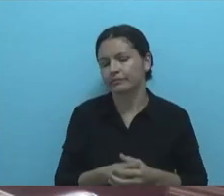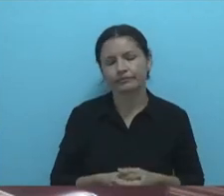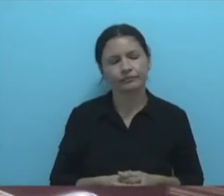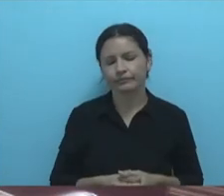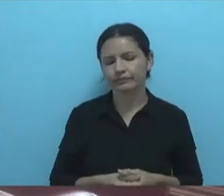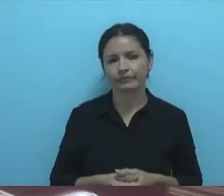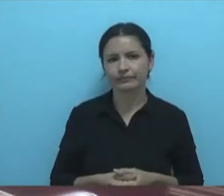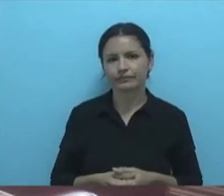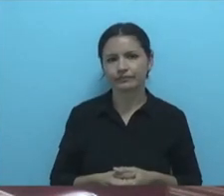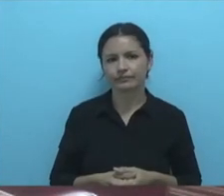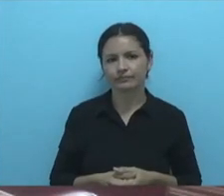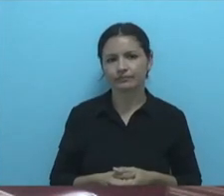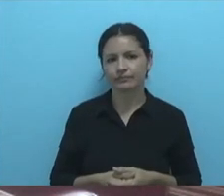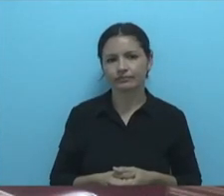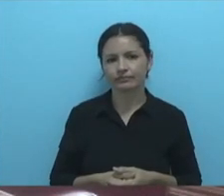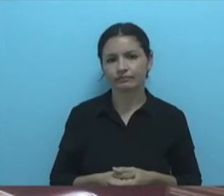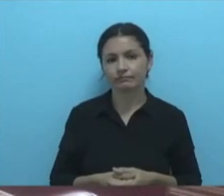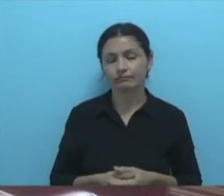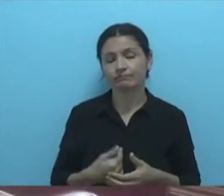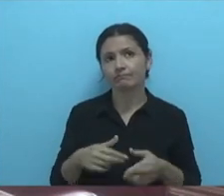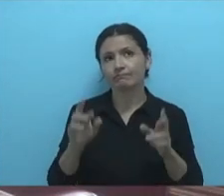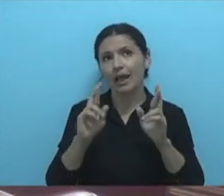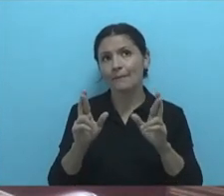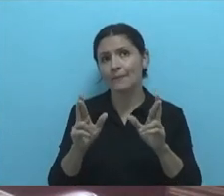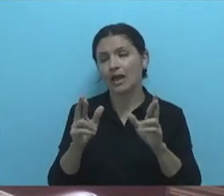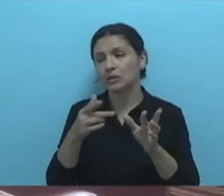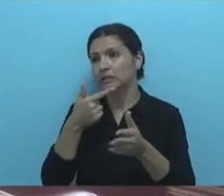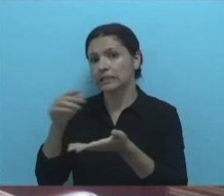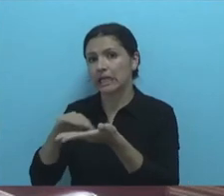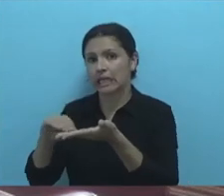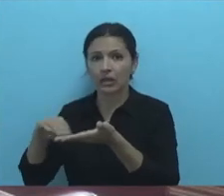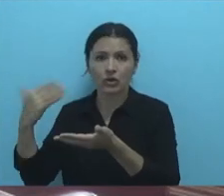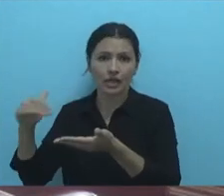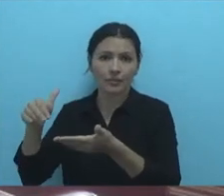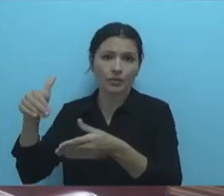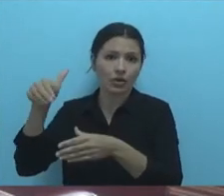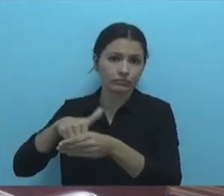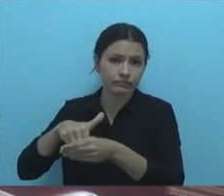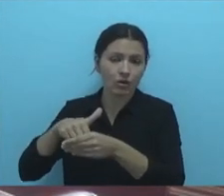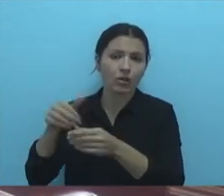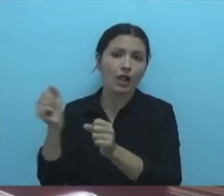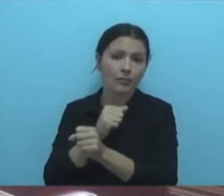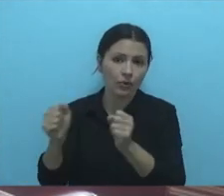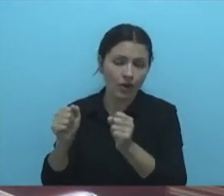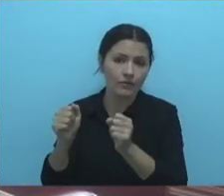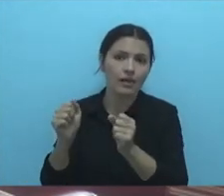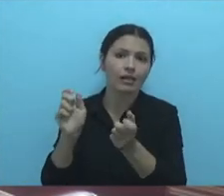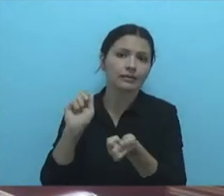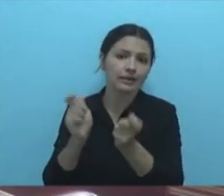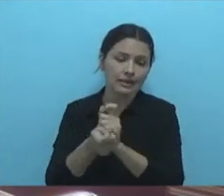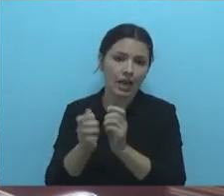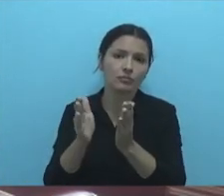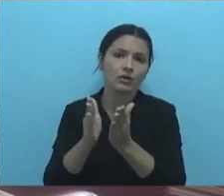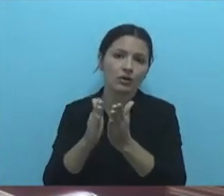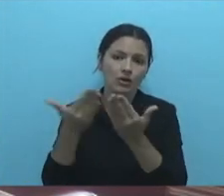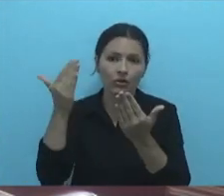a los senadores y aprueben los otros proyectos que tienen que ver y que ya algunos llevan doce años de